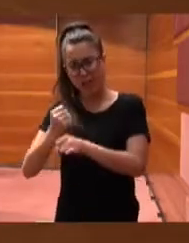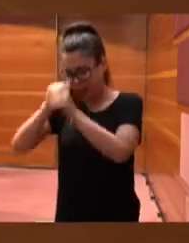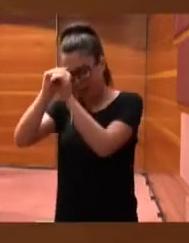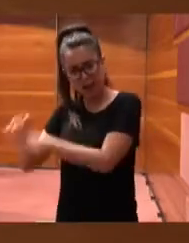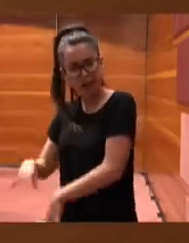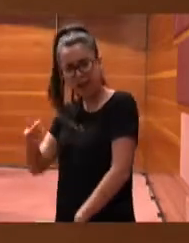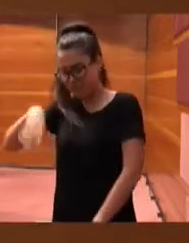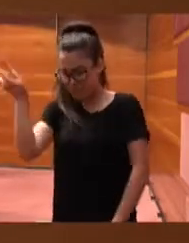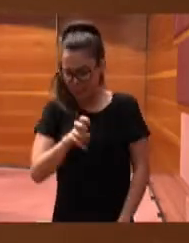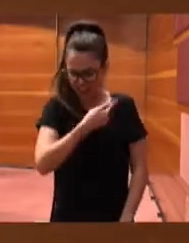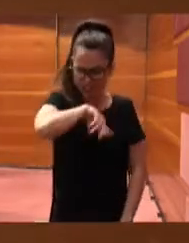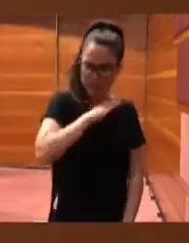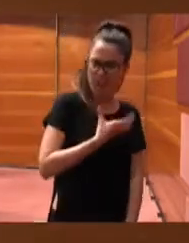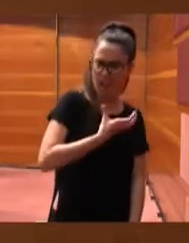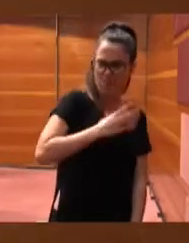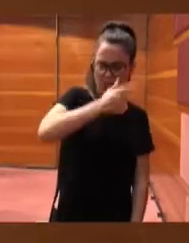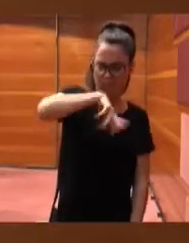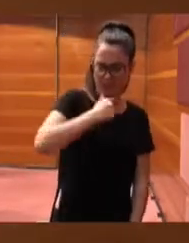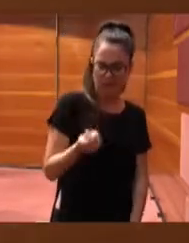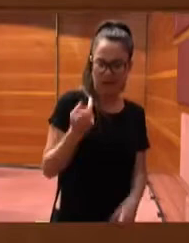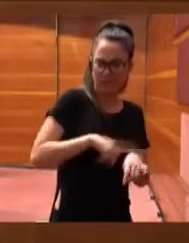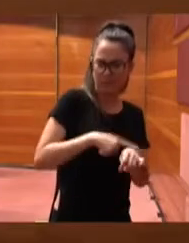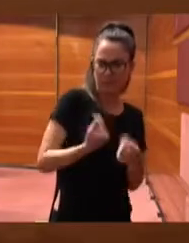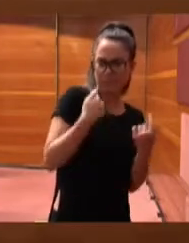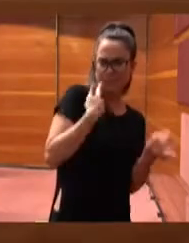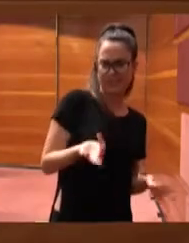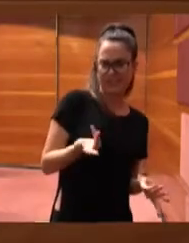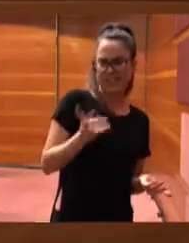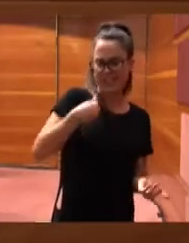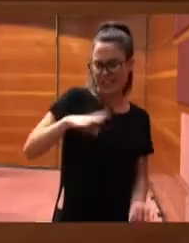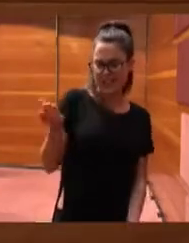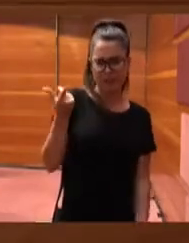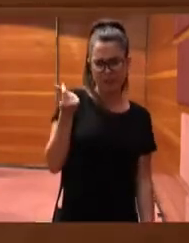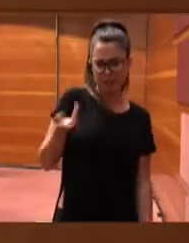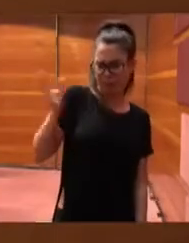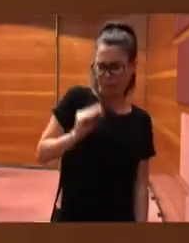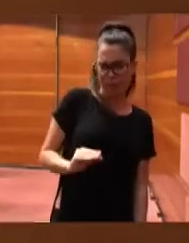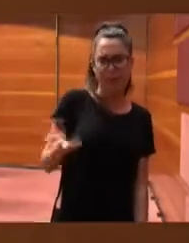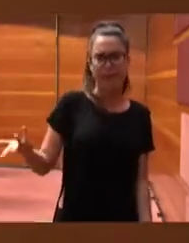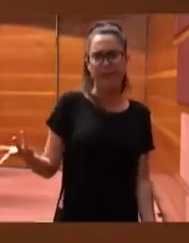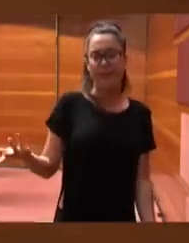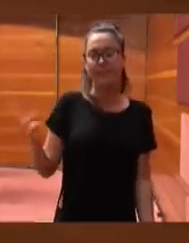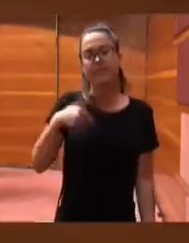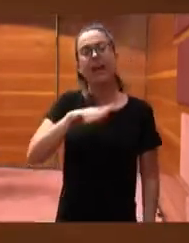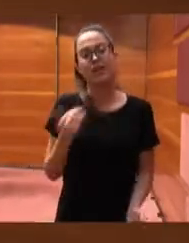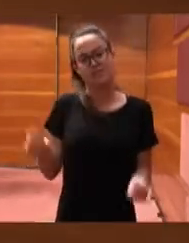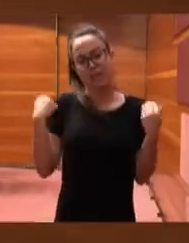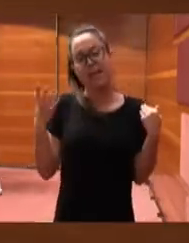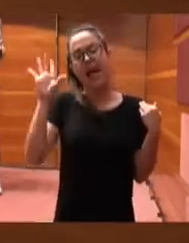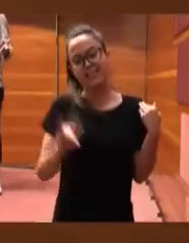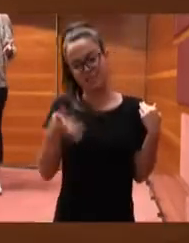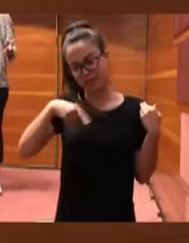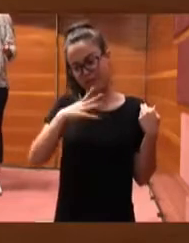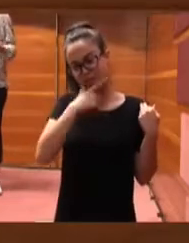nosotros a perder el tiempo o a hacer nuestro trabajo. ¿Cómo lo estamos viendo? ¿Corresponsabilidad? Sí, claro que sí. Pero